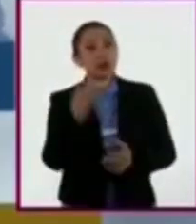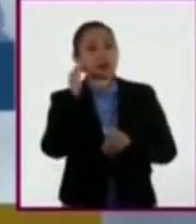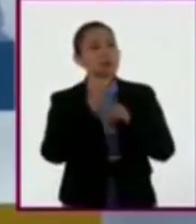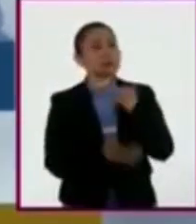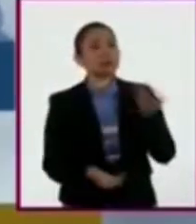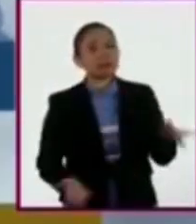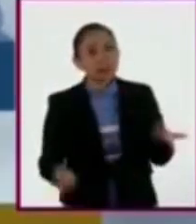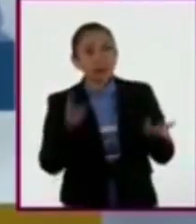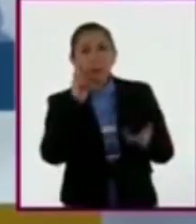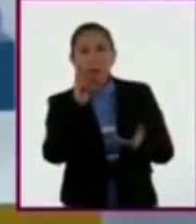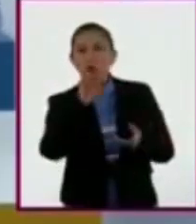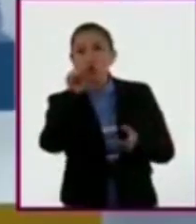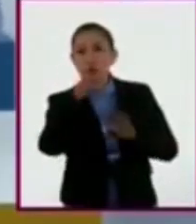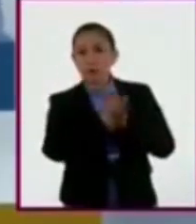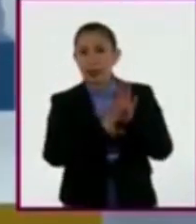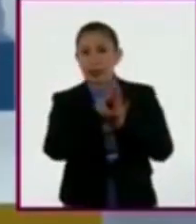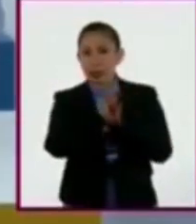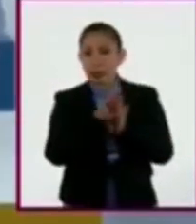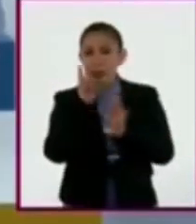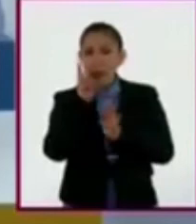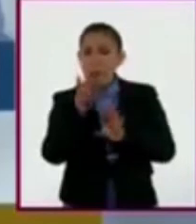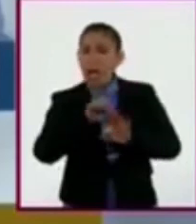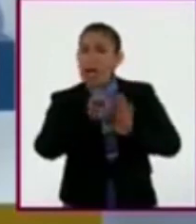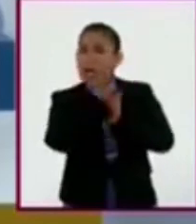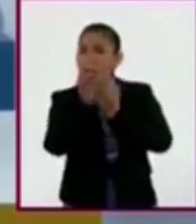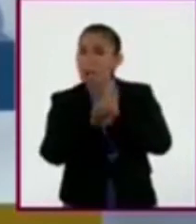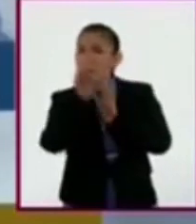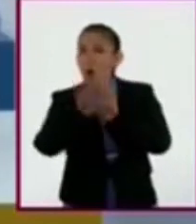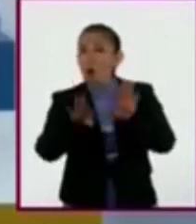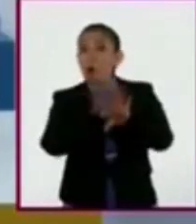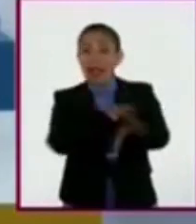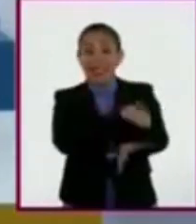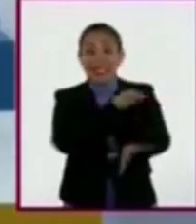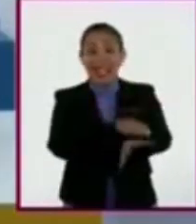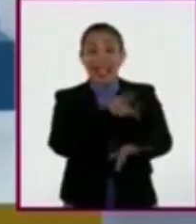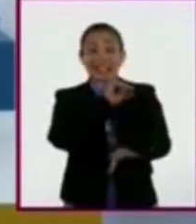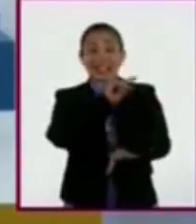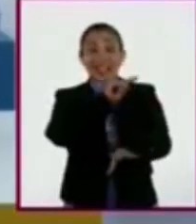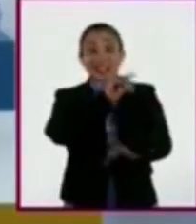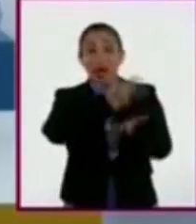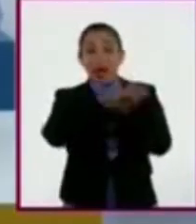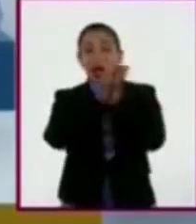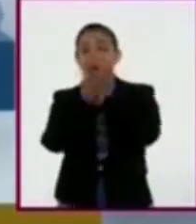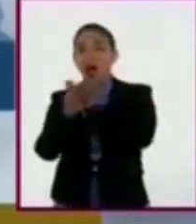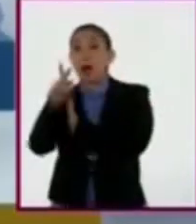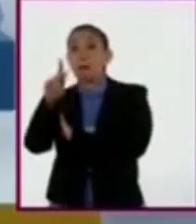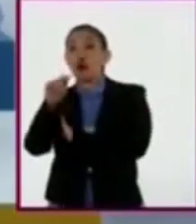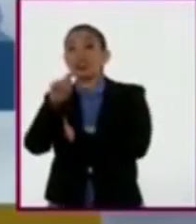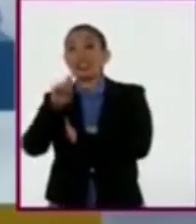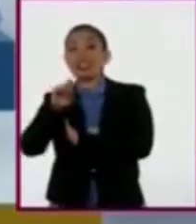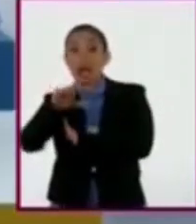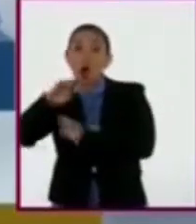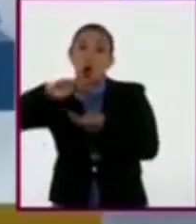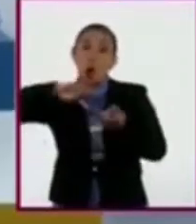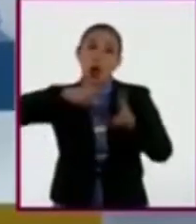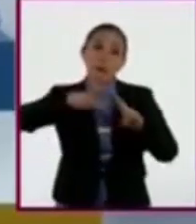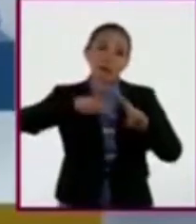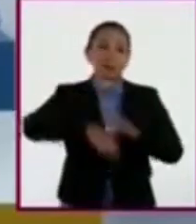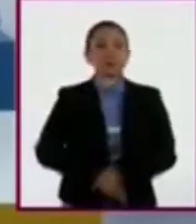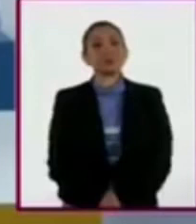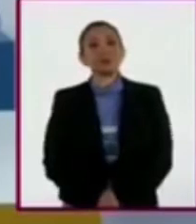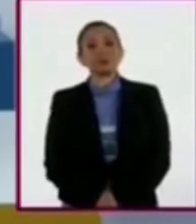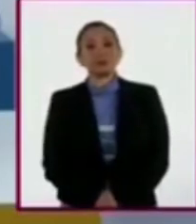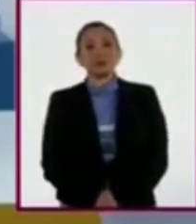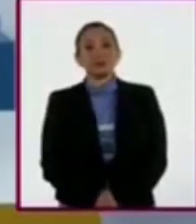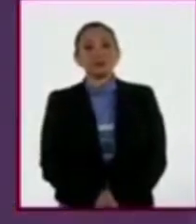terminar, veamos el siguiente video donde veremos más ejemplos de cómo la energía cinética se convierte en potencial y